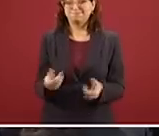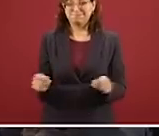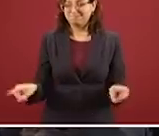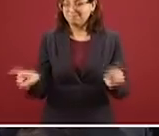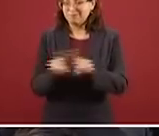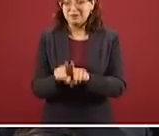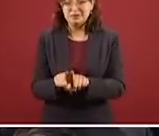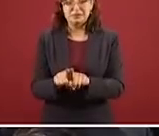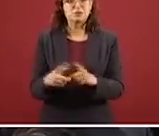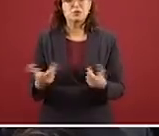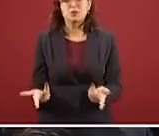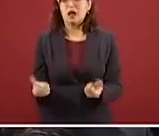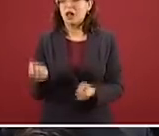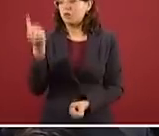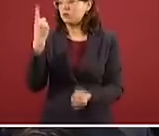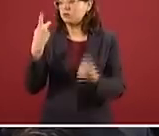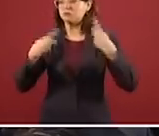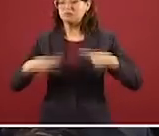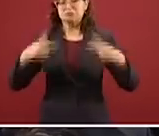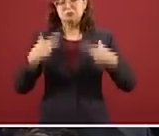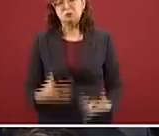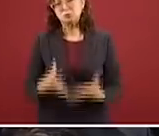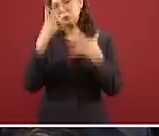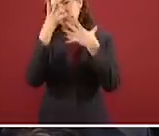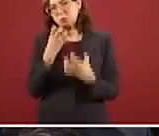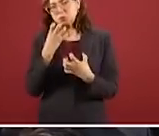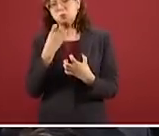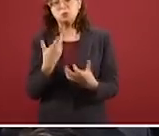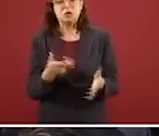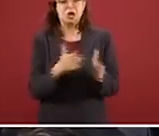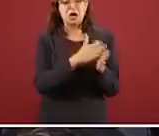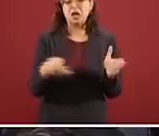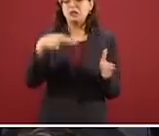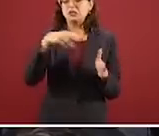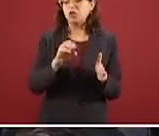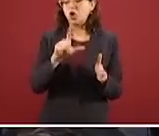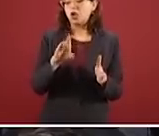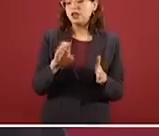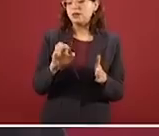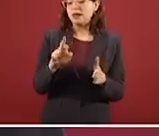que hay nostalgia por la política neoliberal.